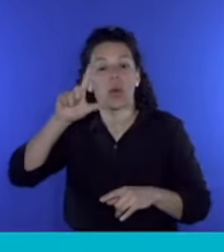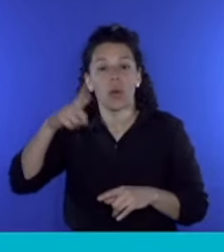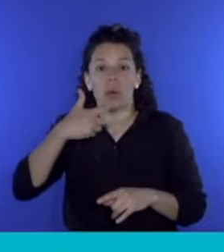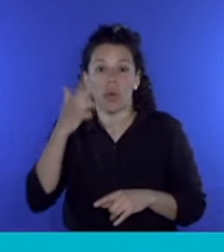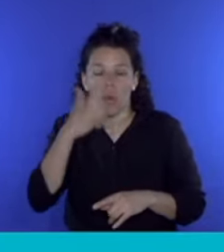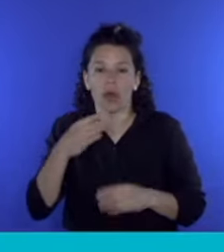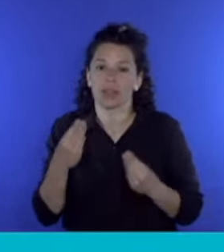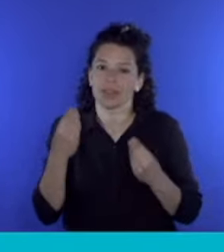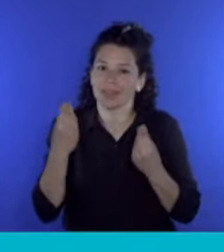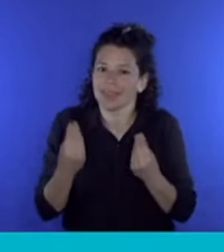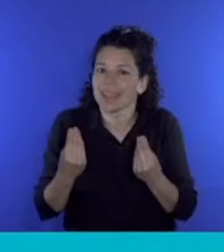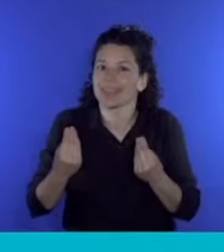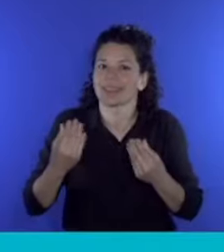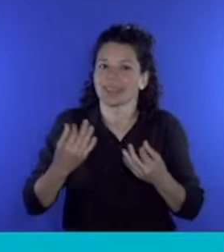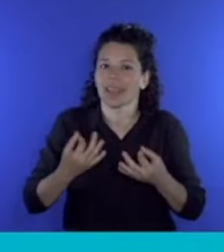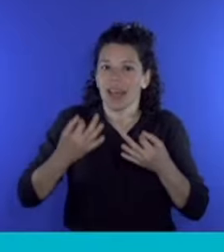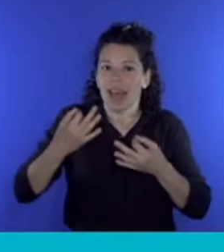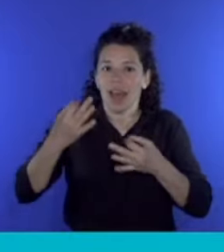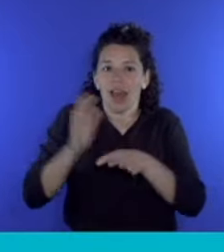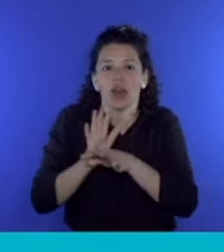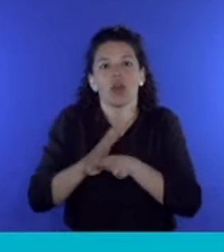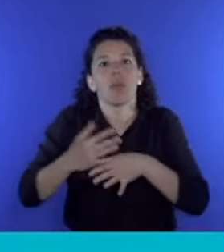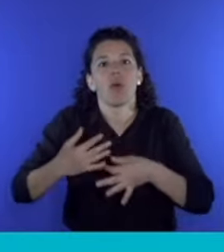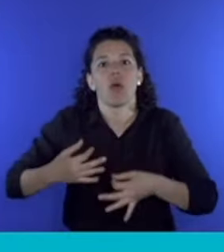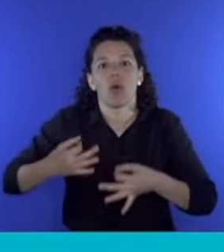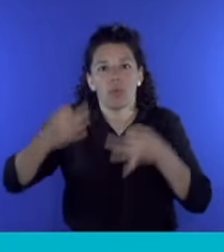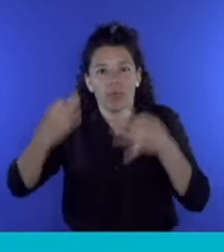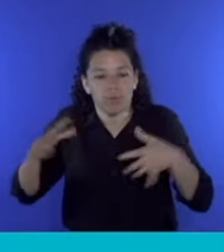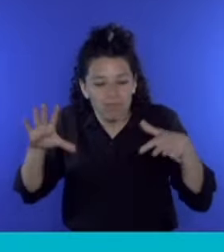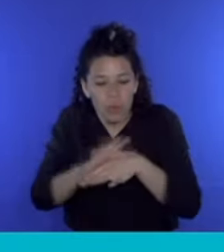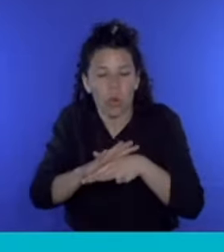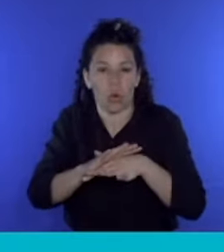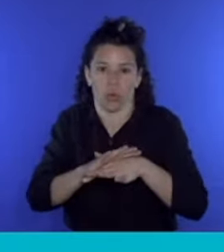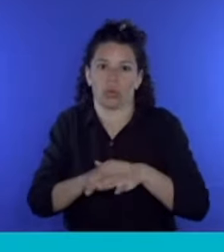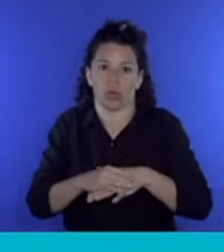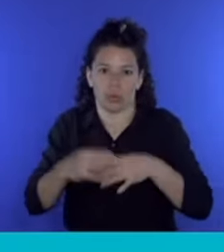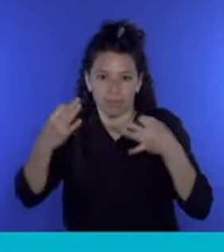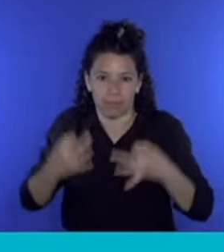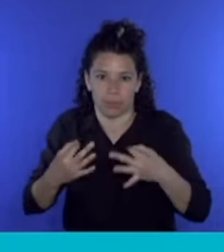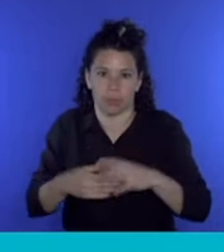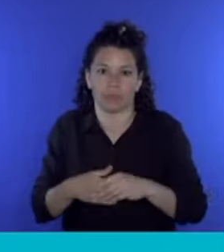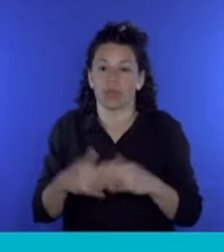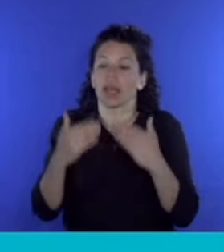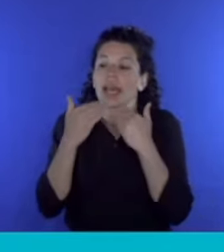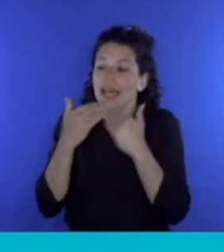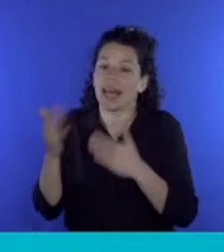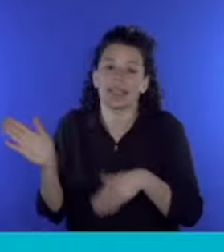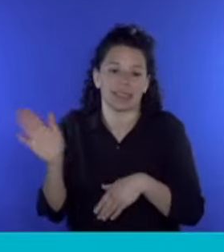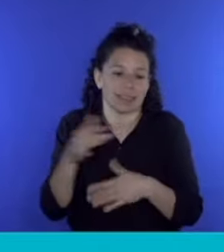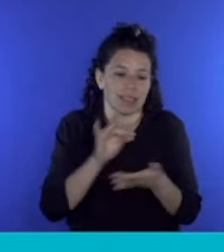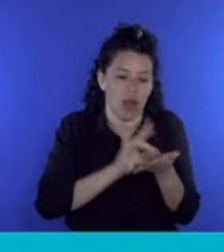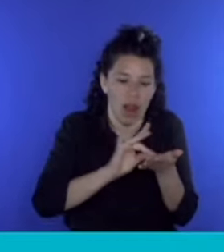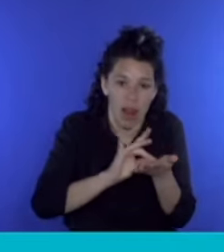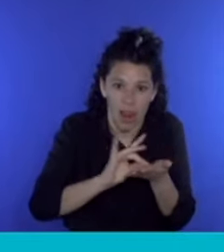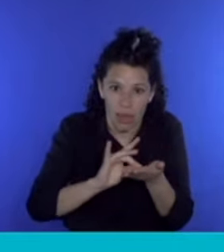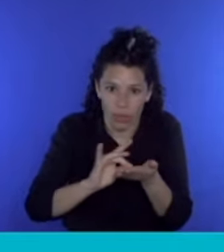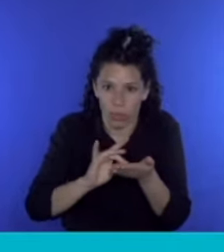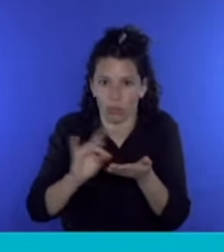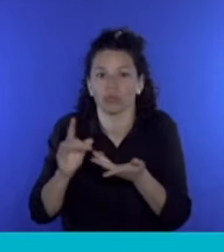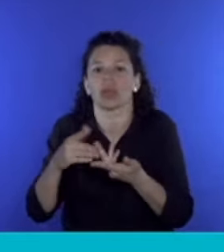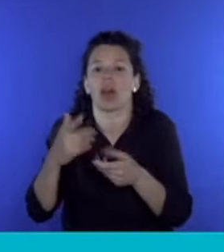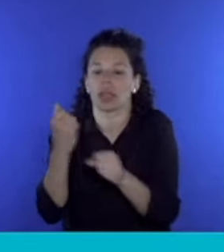justicia y Quiero agradecer explícitamente a todos los diputados que que han trabajado para